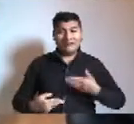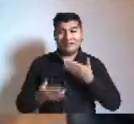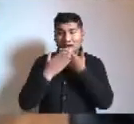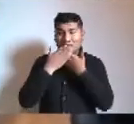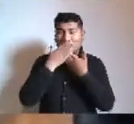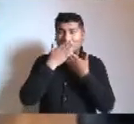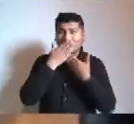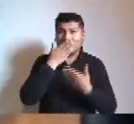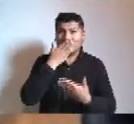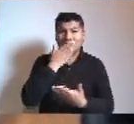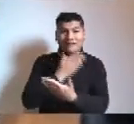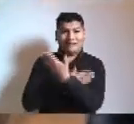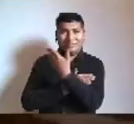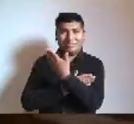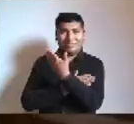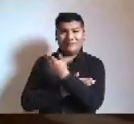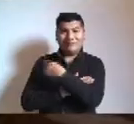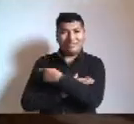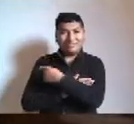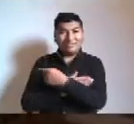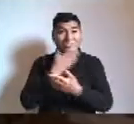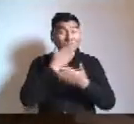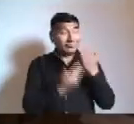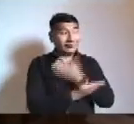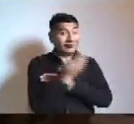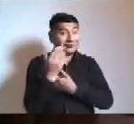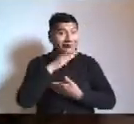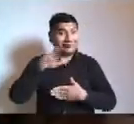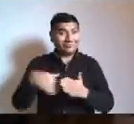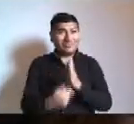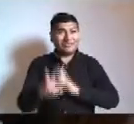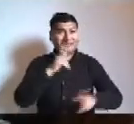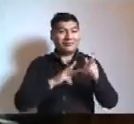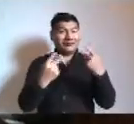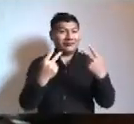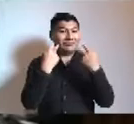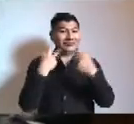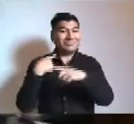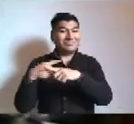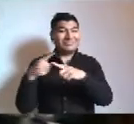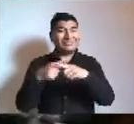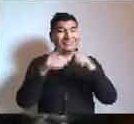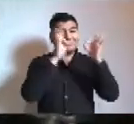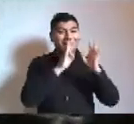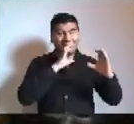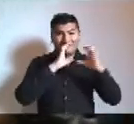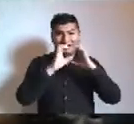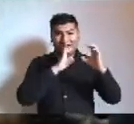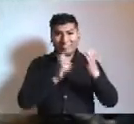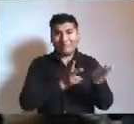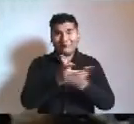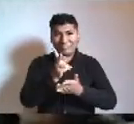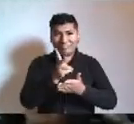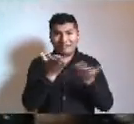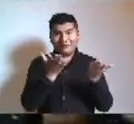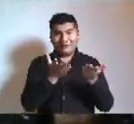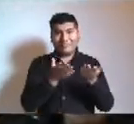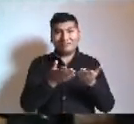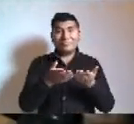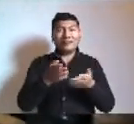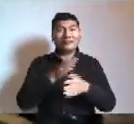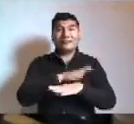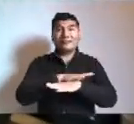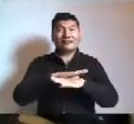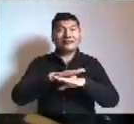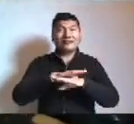días. Muy buenos días a todas y todos quienes tienen la honra de seguirnos a través de los medios de comunicación. ¿Verdad? Que la bondad sin límites